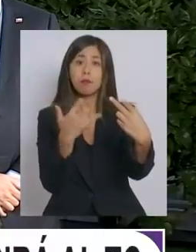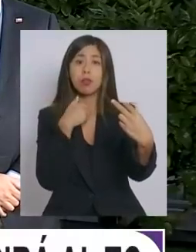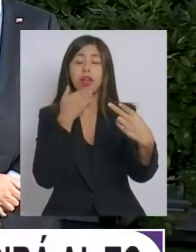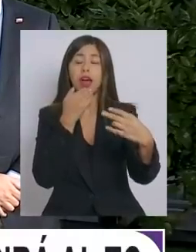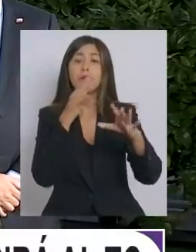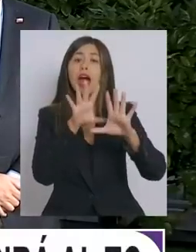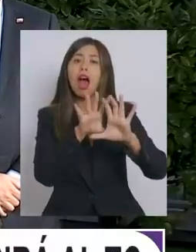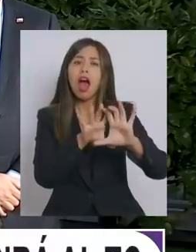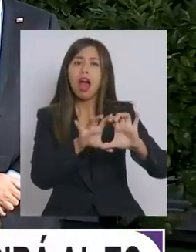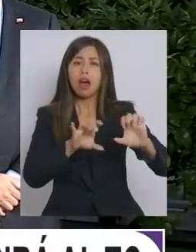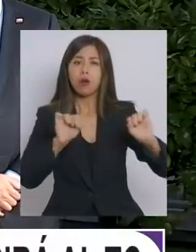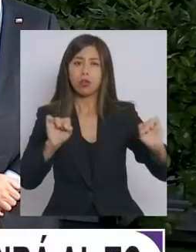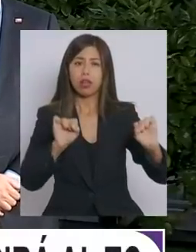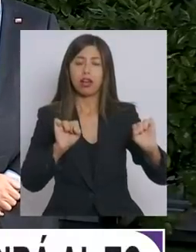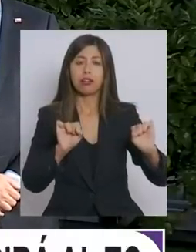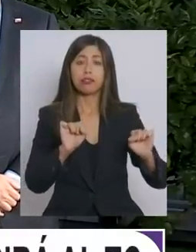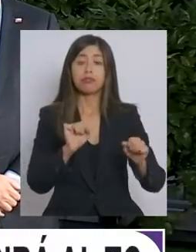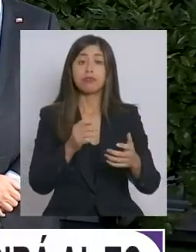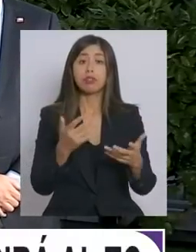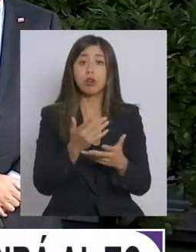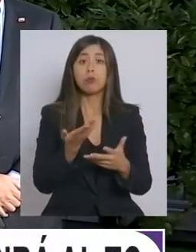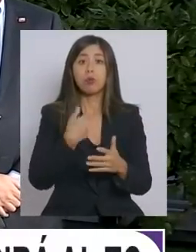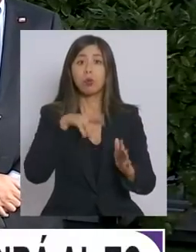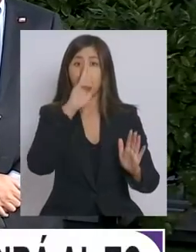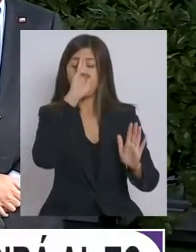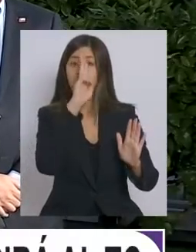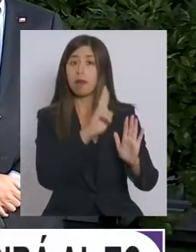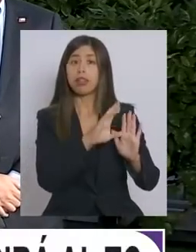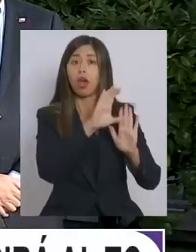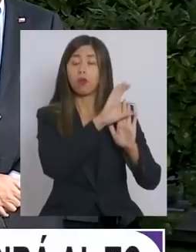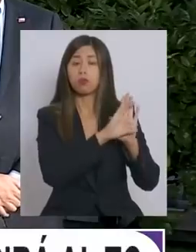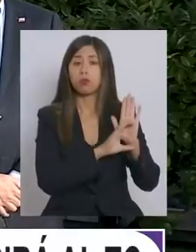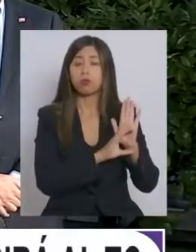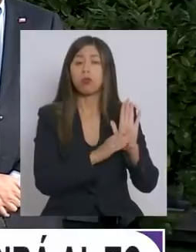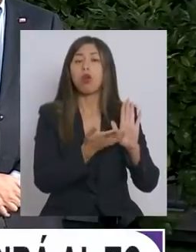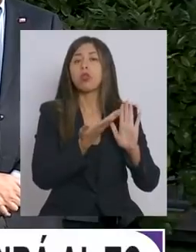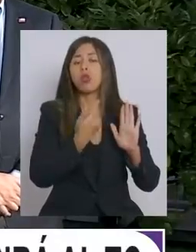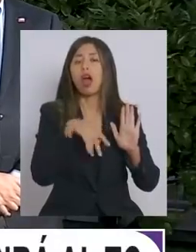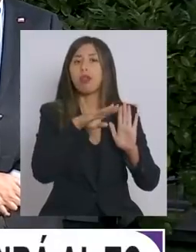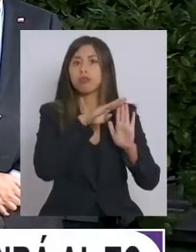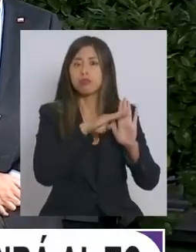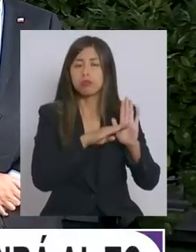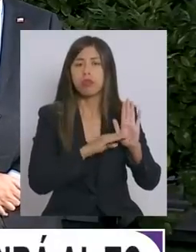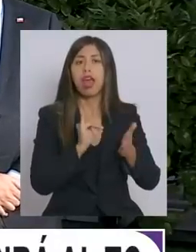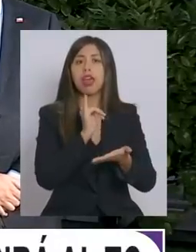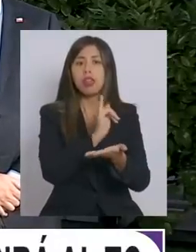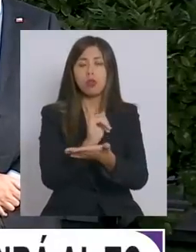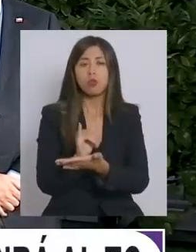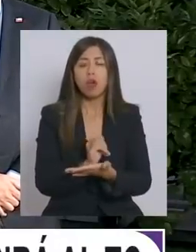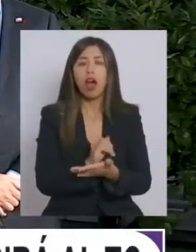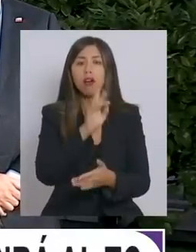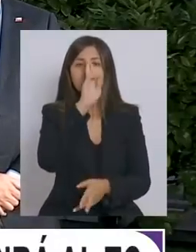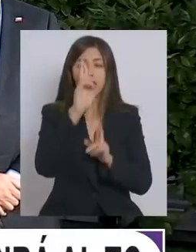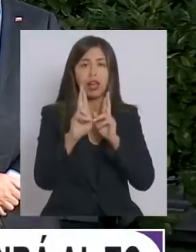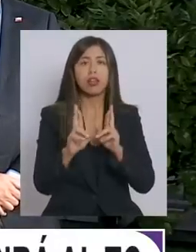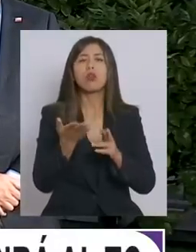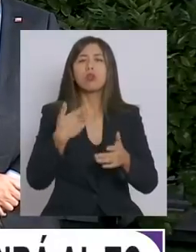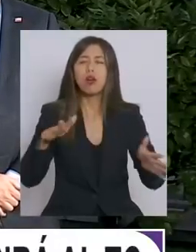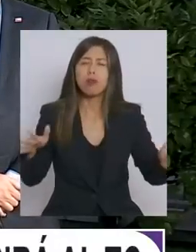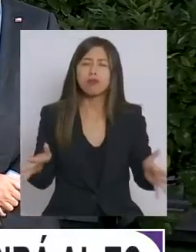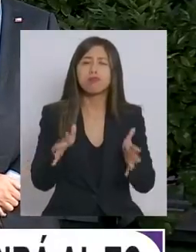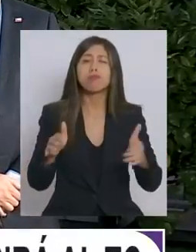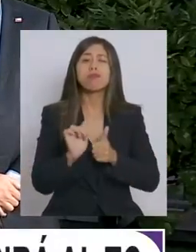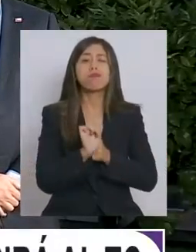ponernos de acuerdo sobre cómo, respetando nuestra institucionalidad, entre todos podemos sacar adelante a nuestro país en medio de esta